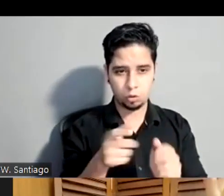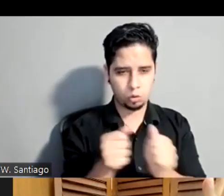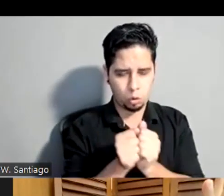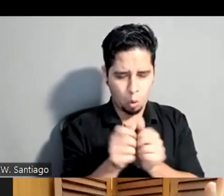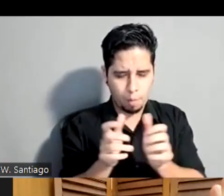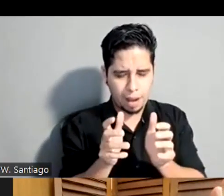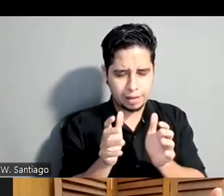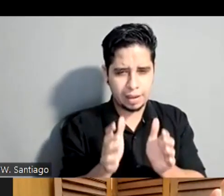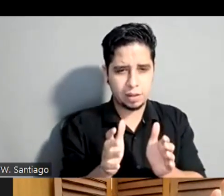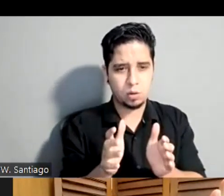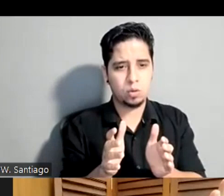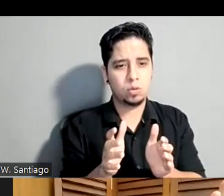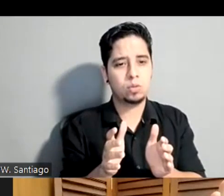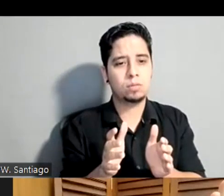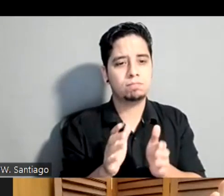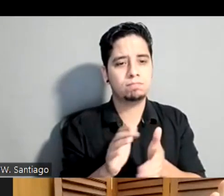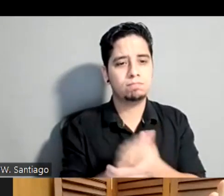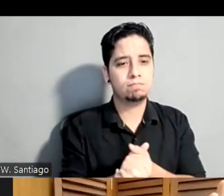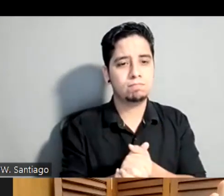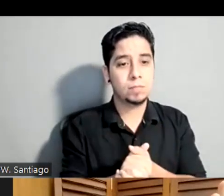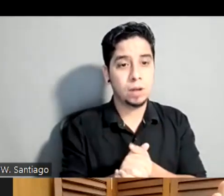compañero. Ajá.